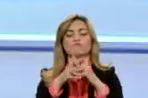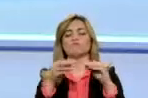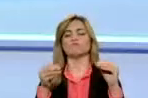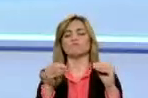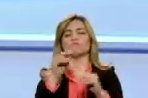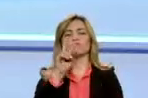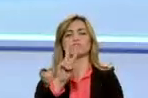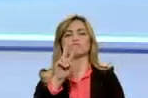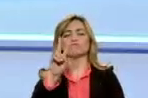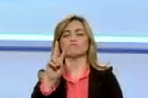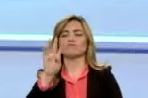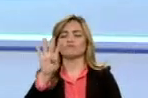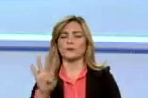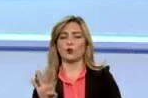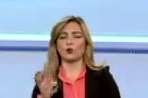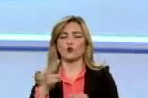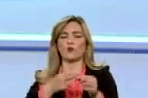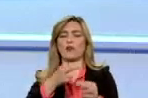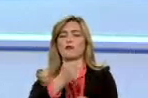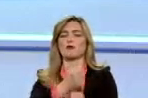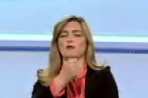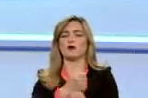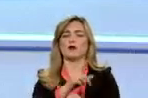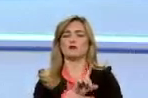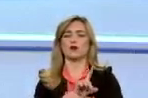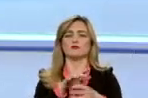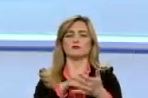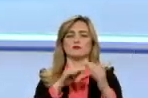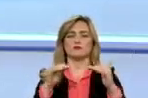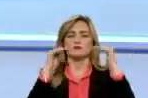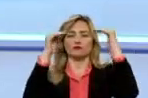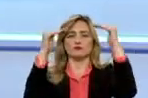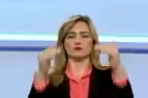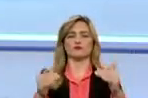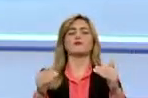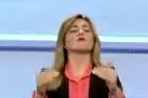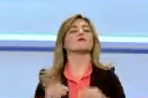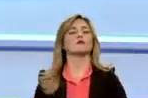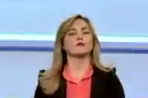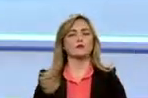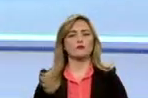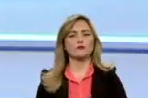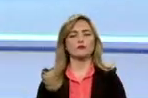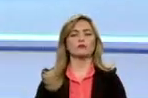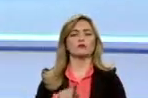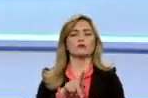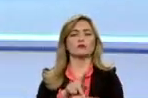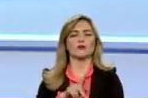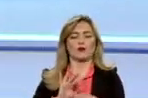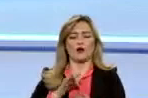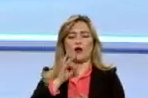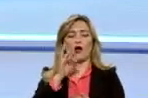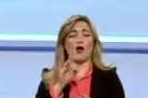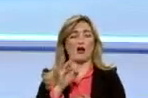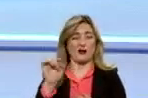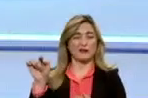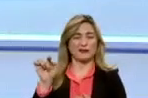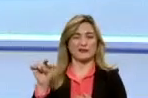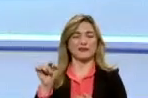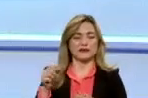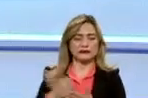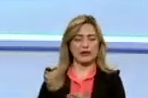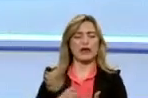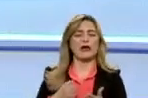destinar 224 partidas para los médicos posgradistas, que también son parte de los profesionales que protagonizaron manifestaciones en el